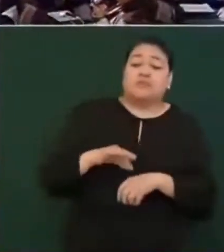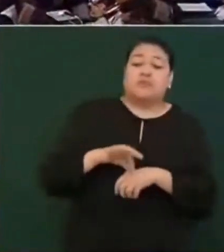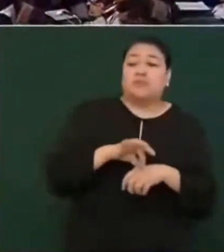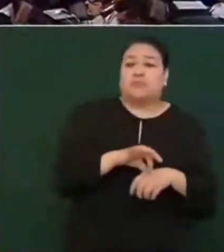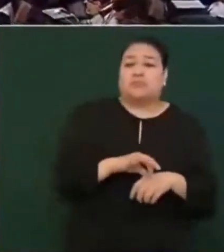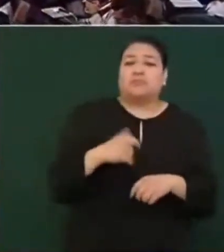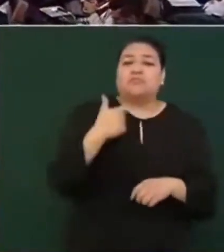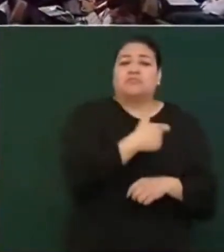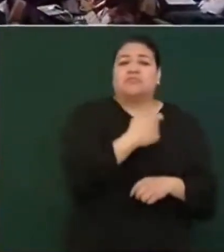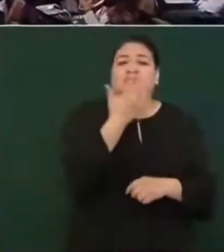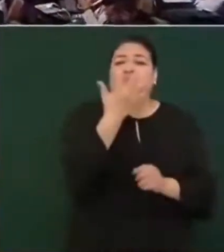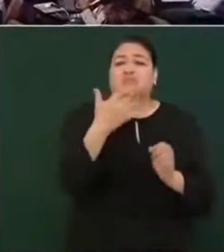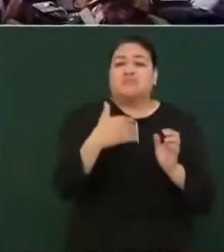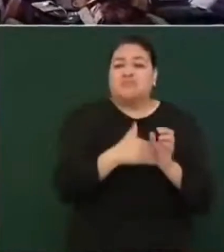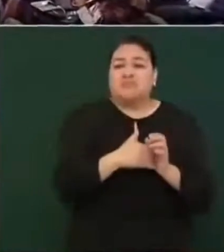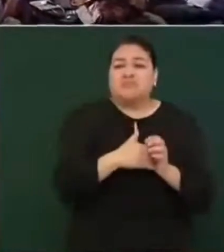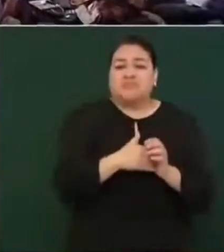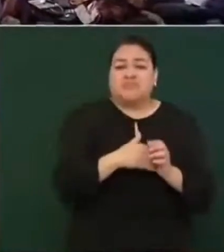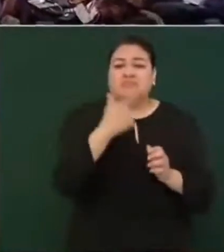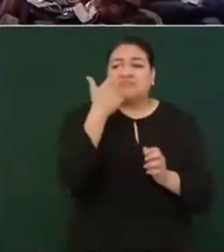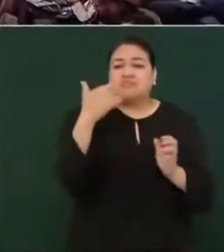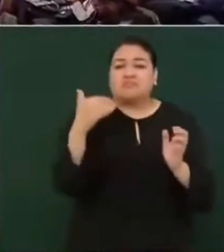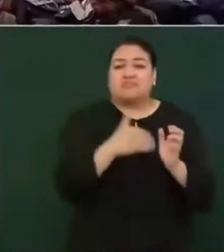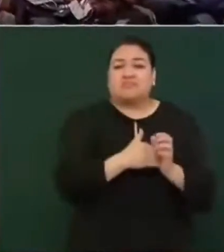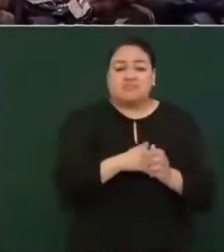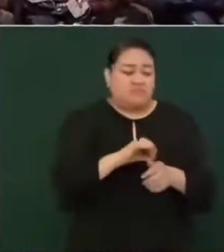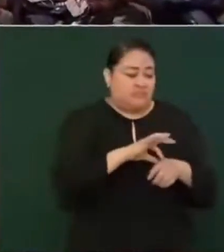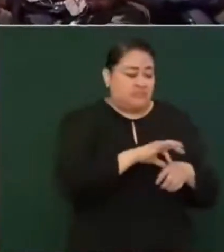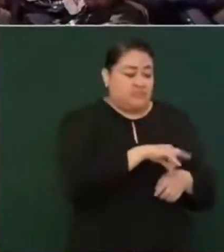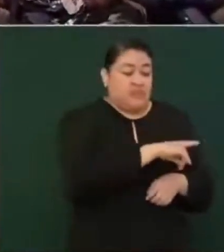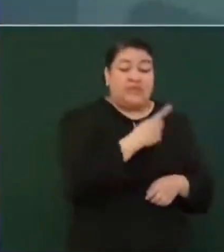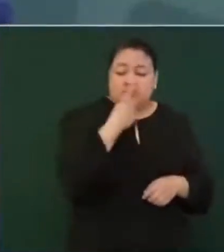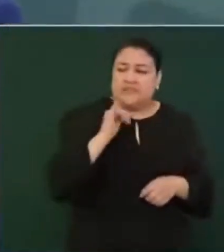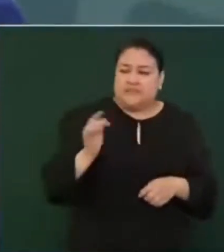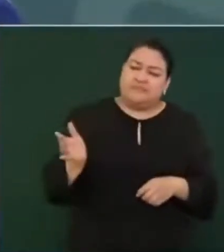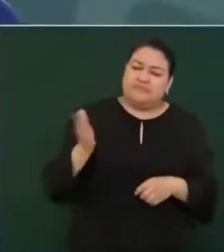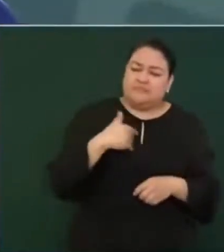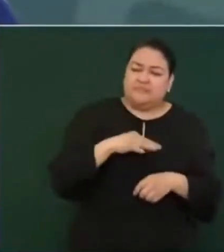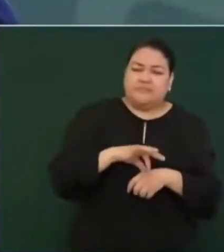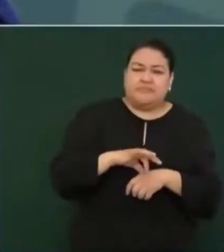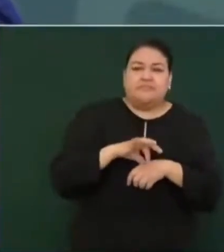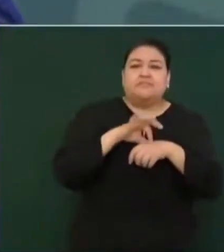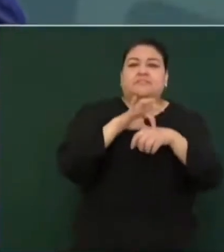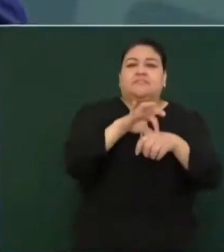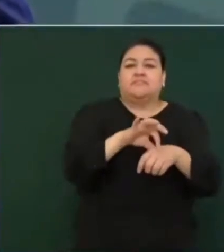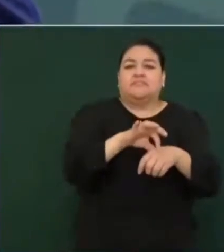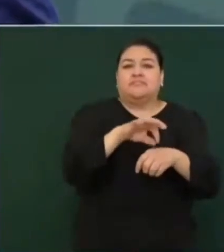por $5,000, $7,000 se compromete a dejarlos